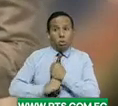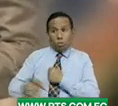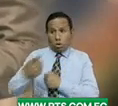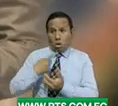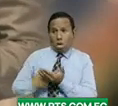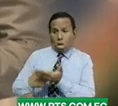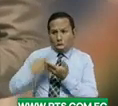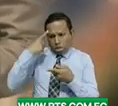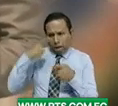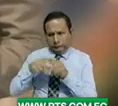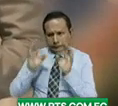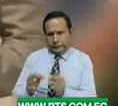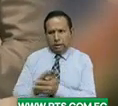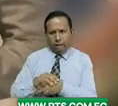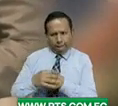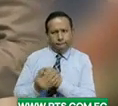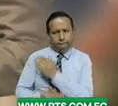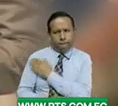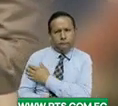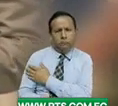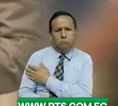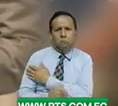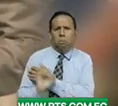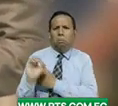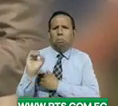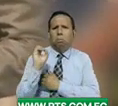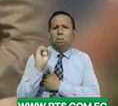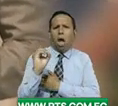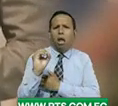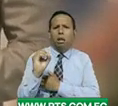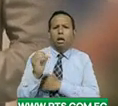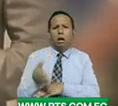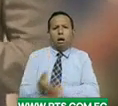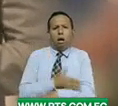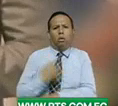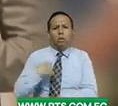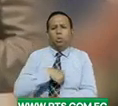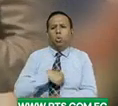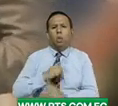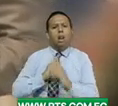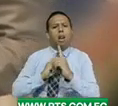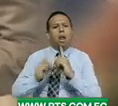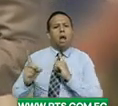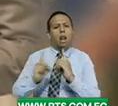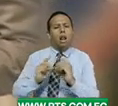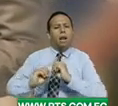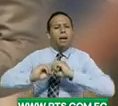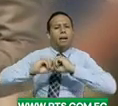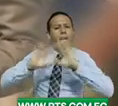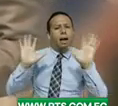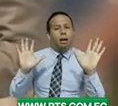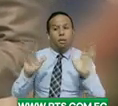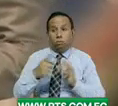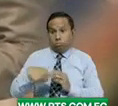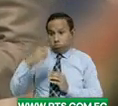simplemente con un diálogo fluido, han querido ser parte de una gran unión